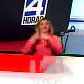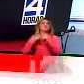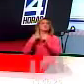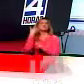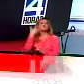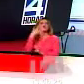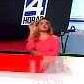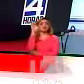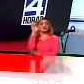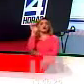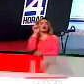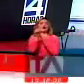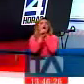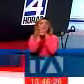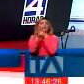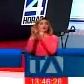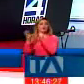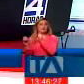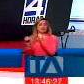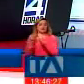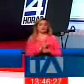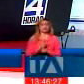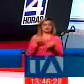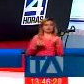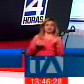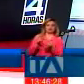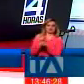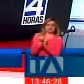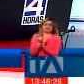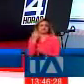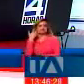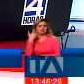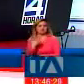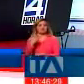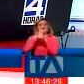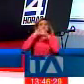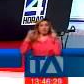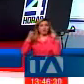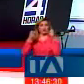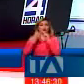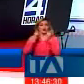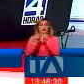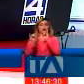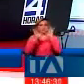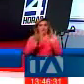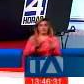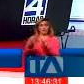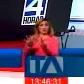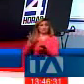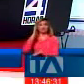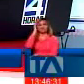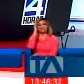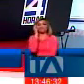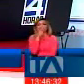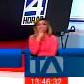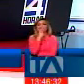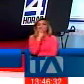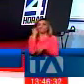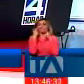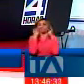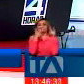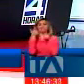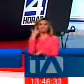2020, pero reprogramado por el Consejo de la Judicatura para marzo. Los supuestos problemas informáticos preocupan a los veedores y ciudadanos que vigilan